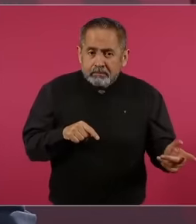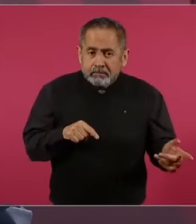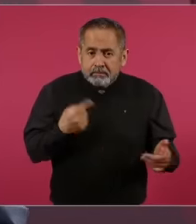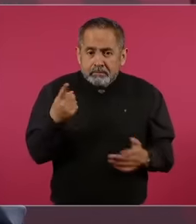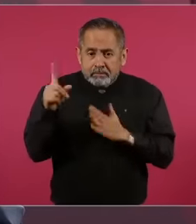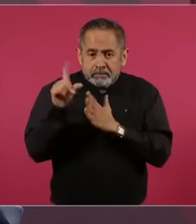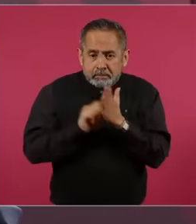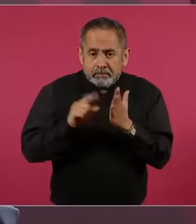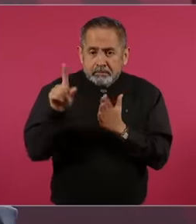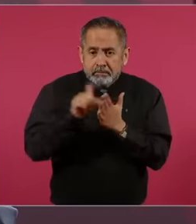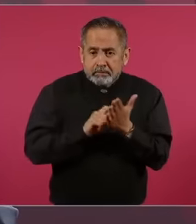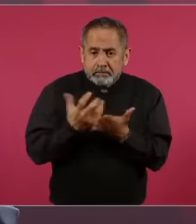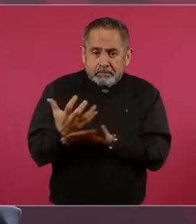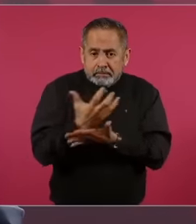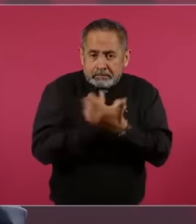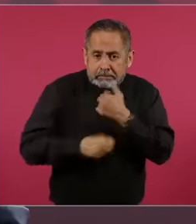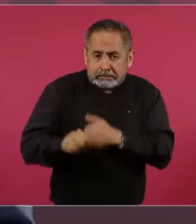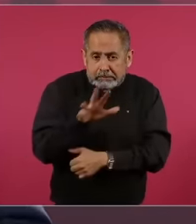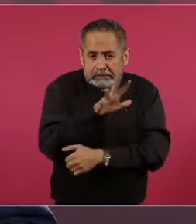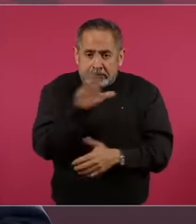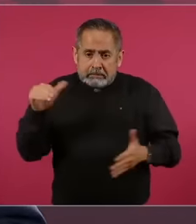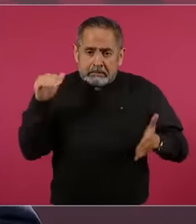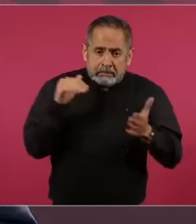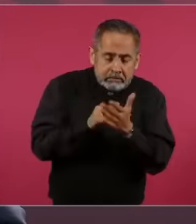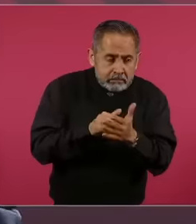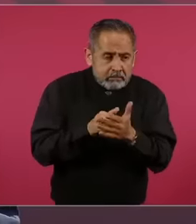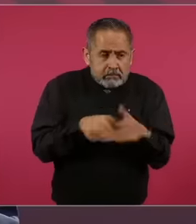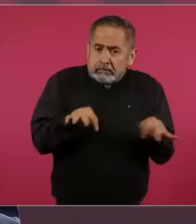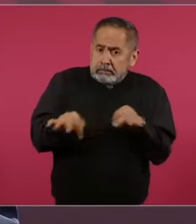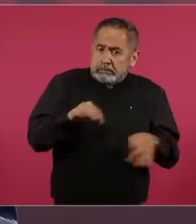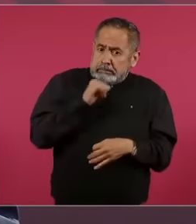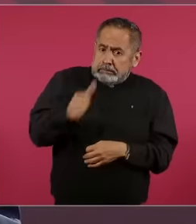al mes sin trabajar.